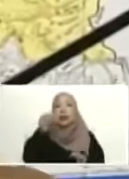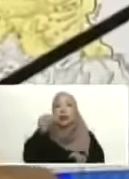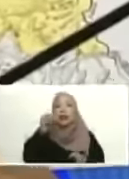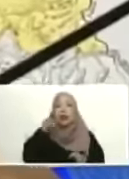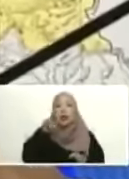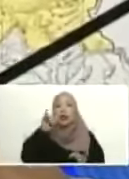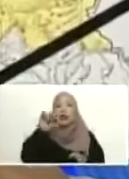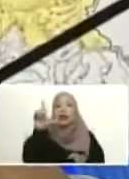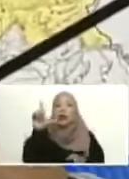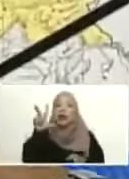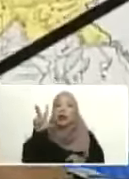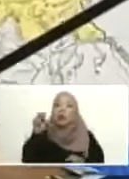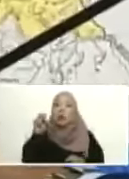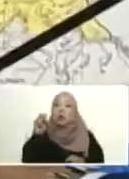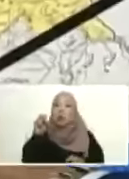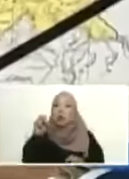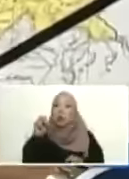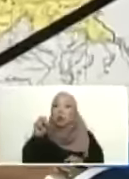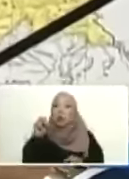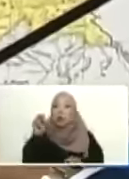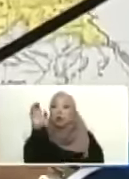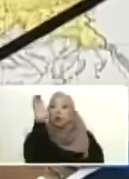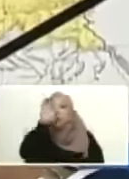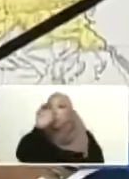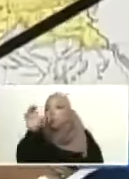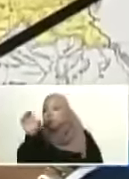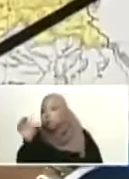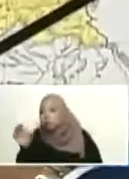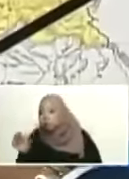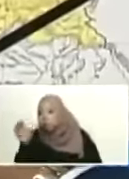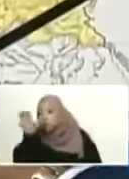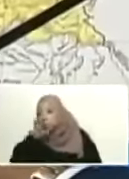era nuestro límite con el Imperio Británico,